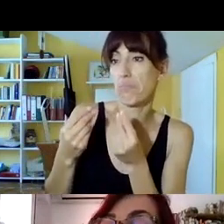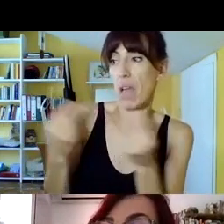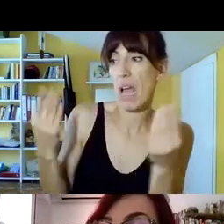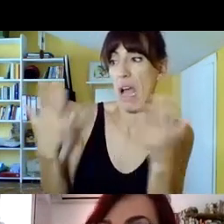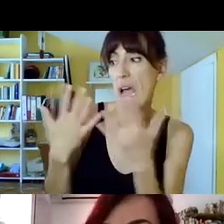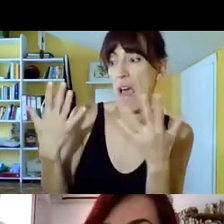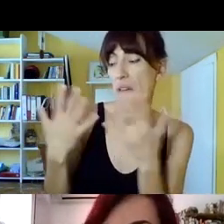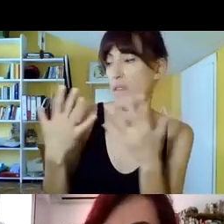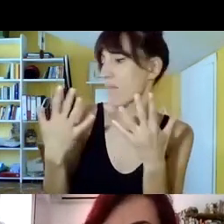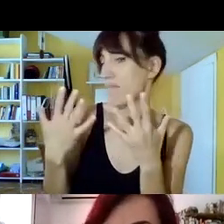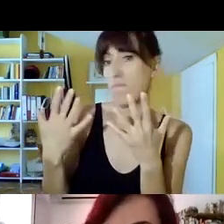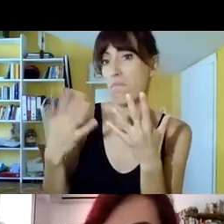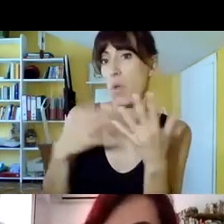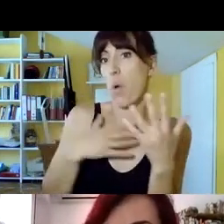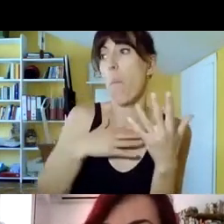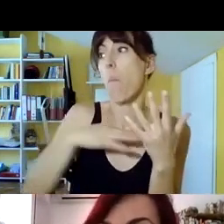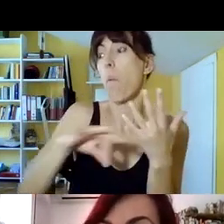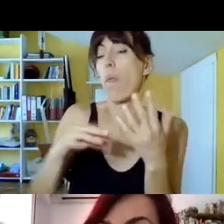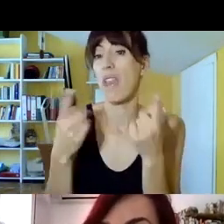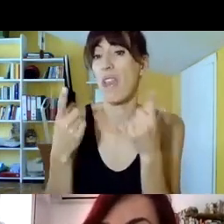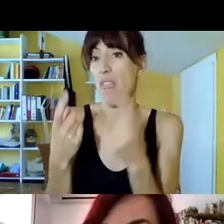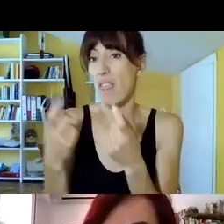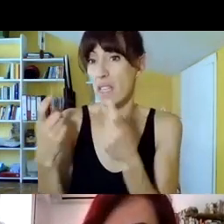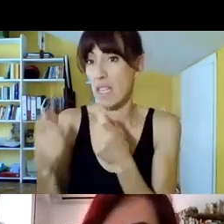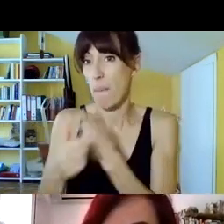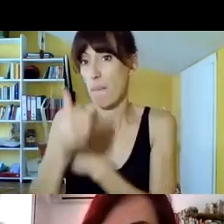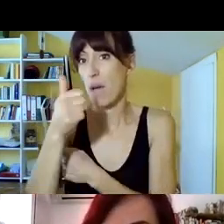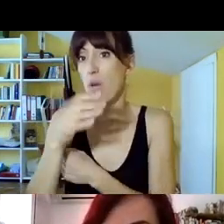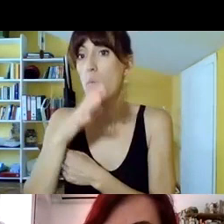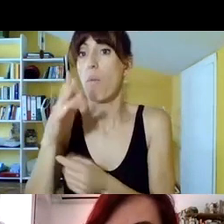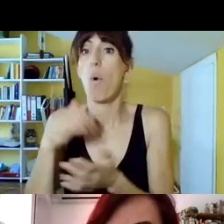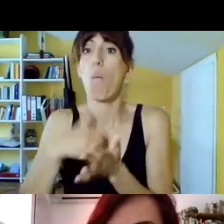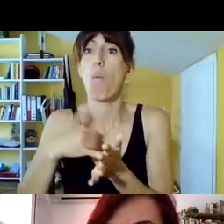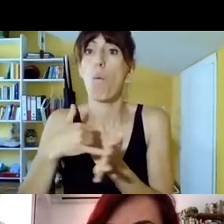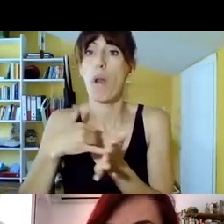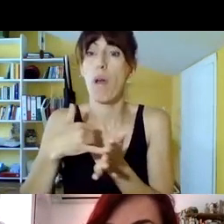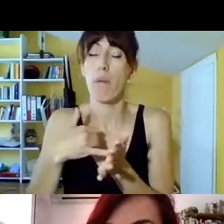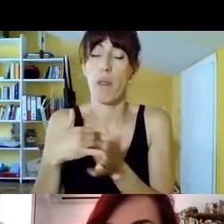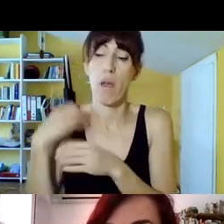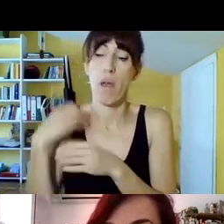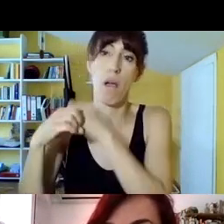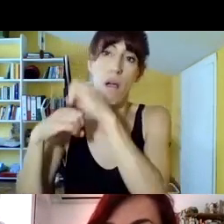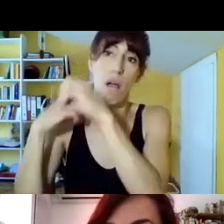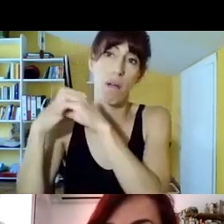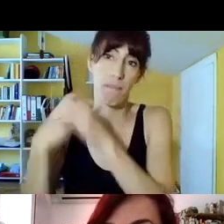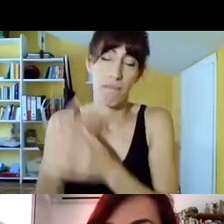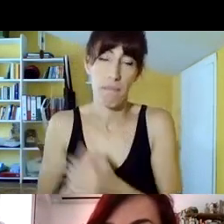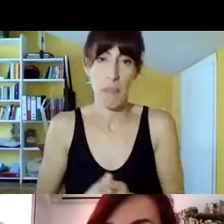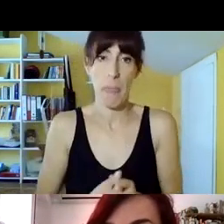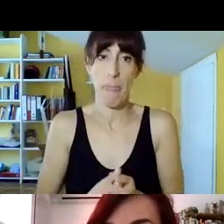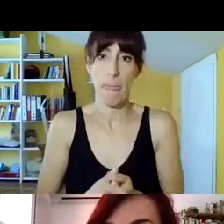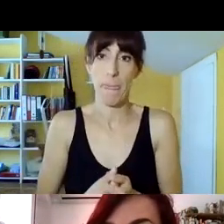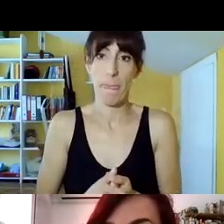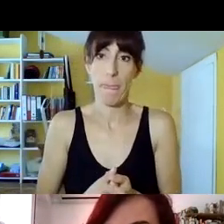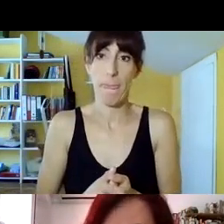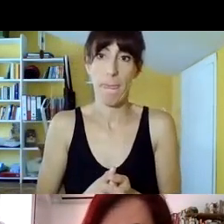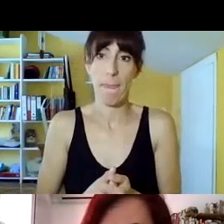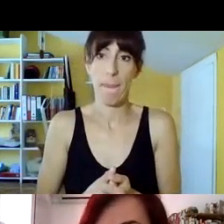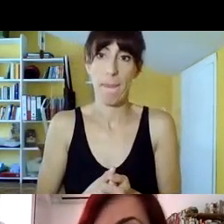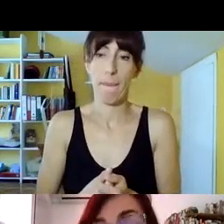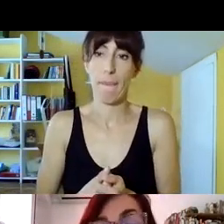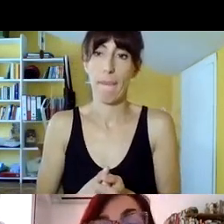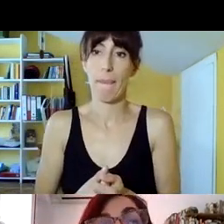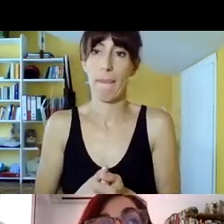grave puede tener mucha necesidad por la vulnerabilidad que eso acumula. Que además